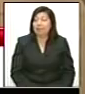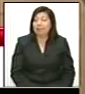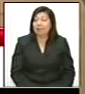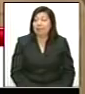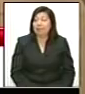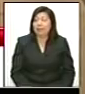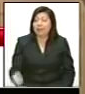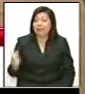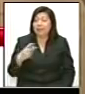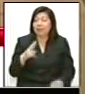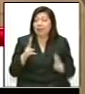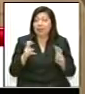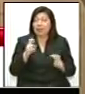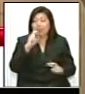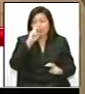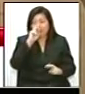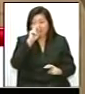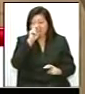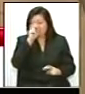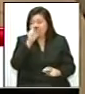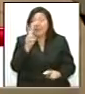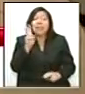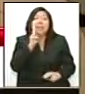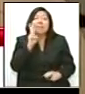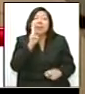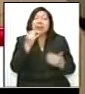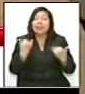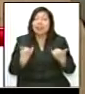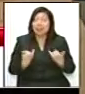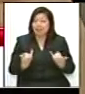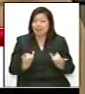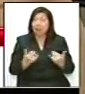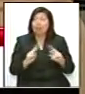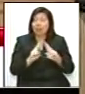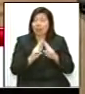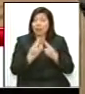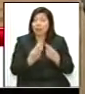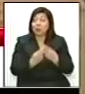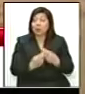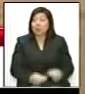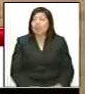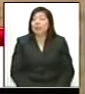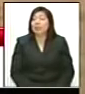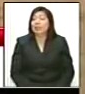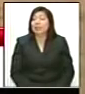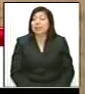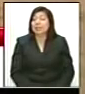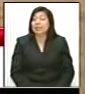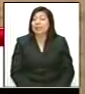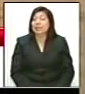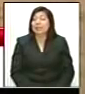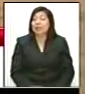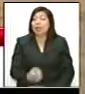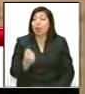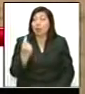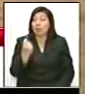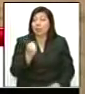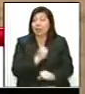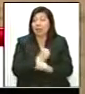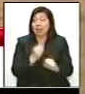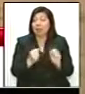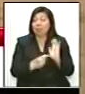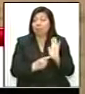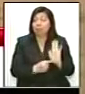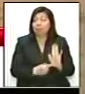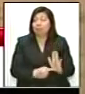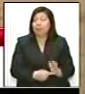Segundo punto. El viernes tenemos esta reunión, ¿no? Le voy a agradecer, a las 11 de la mañana, con la